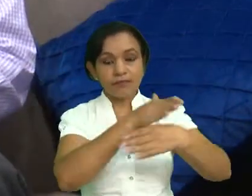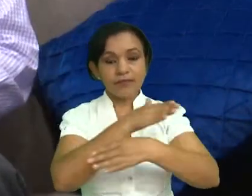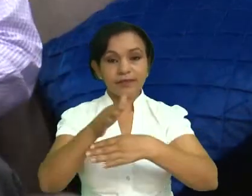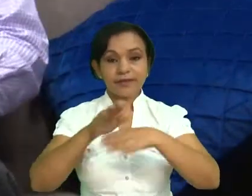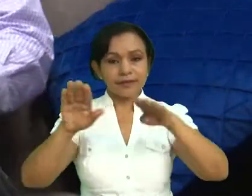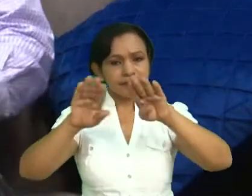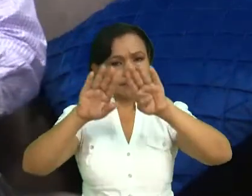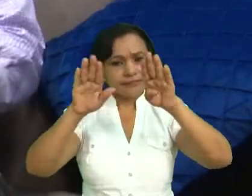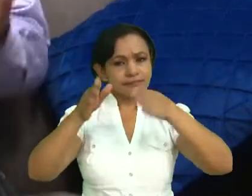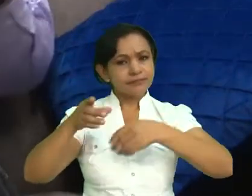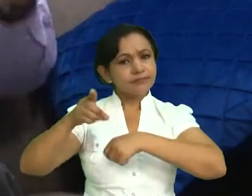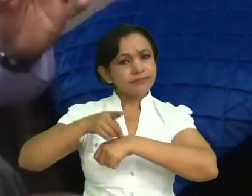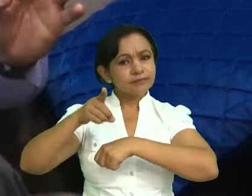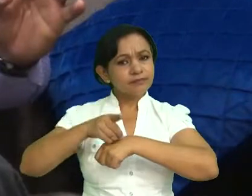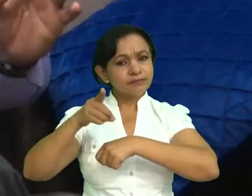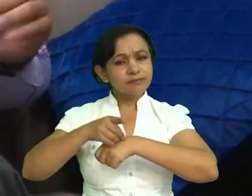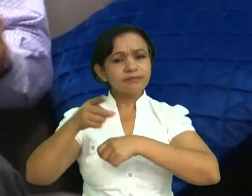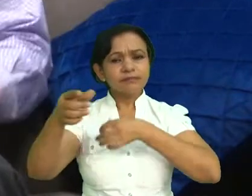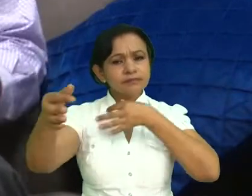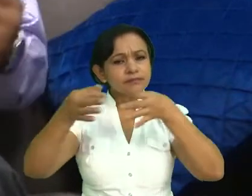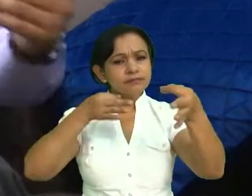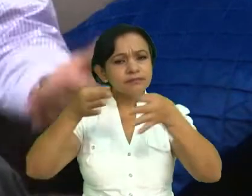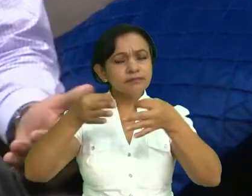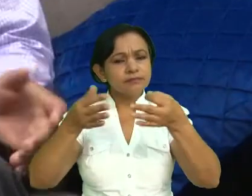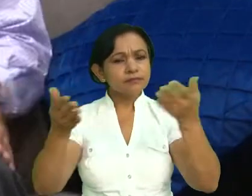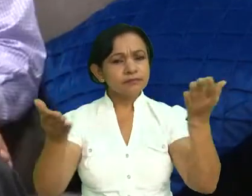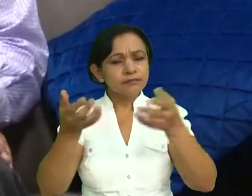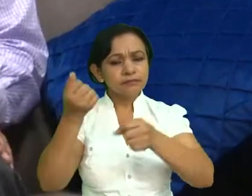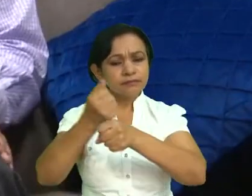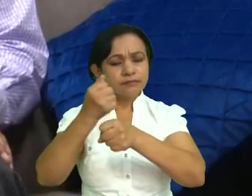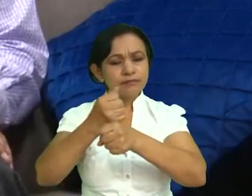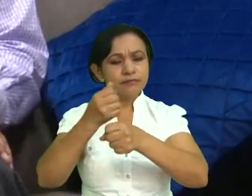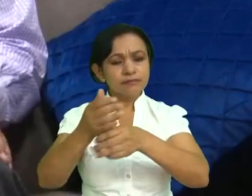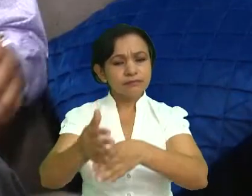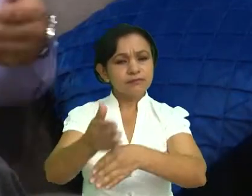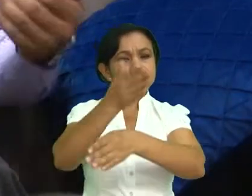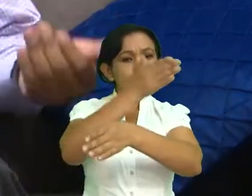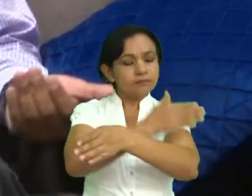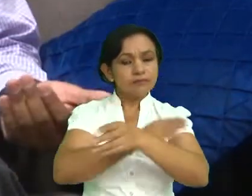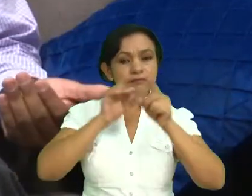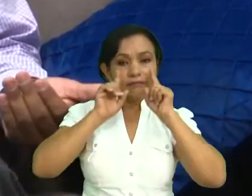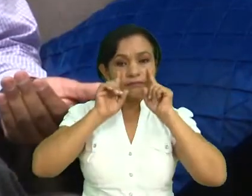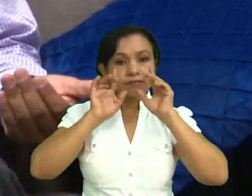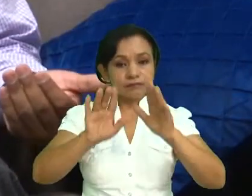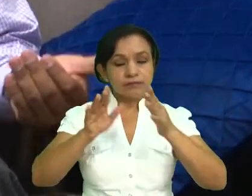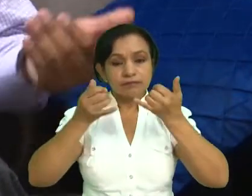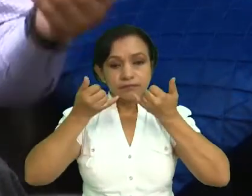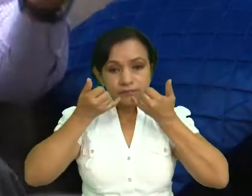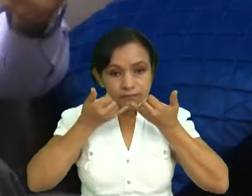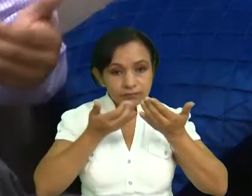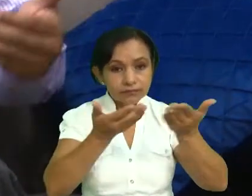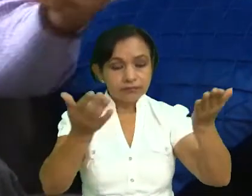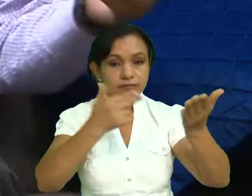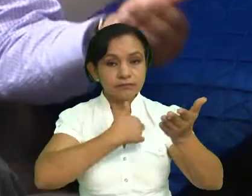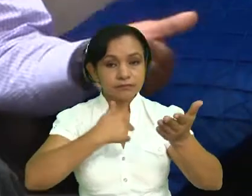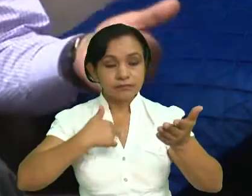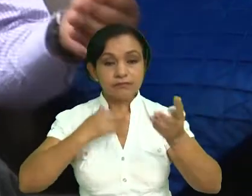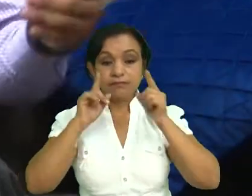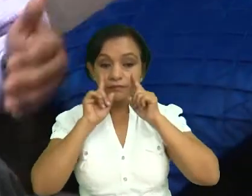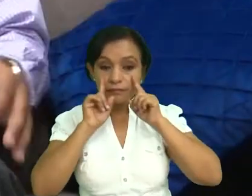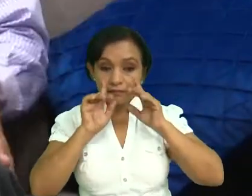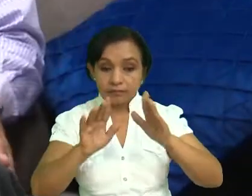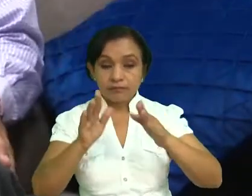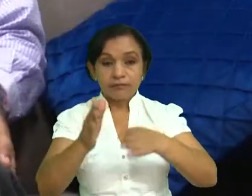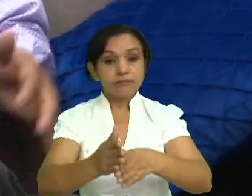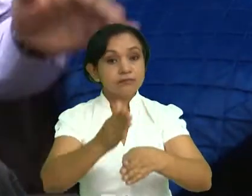Maylin, entender un poquito lo que significa ese trabajo de contención de cara a la información que se está brindando. En principio, en el bloque anterior